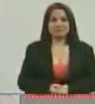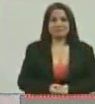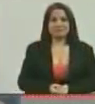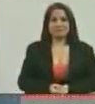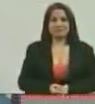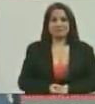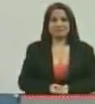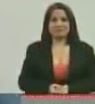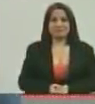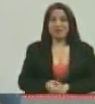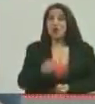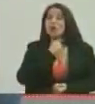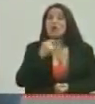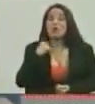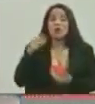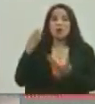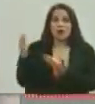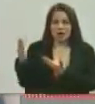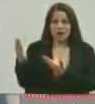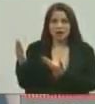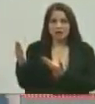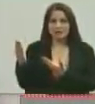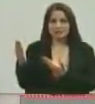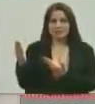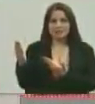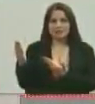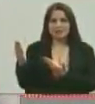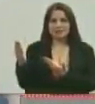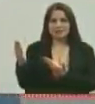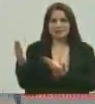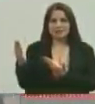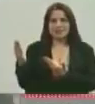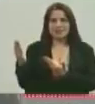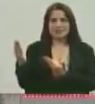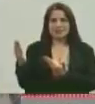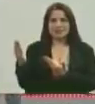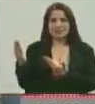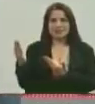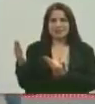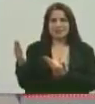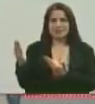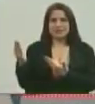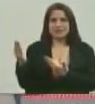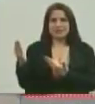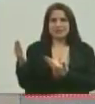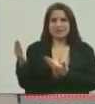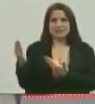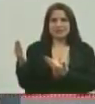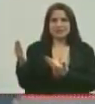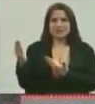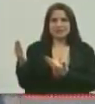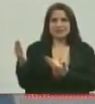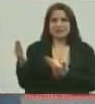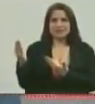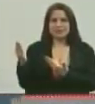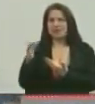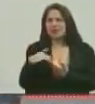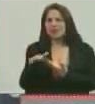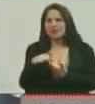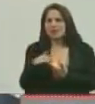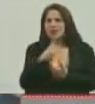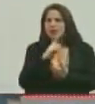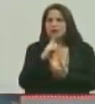un cura como eduard moreno de dual como estan molina